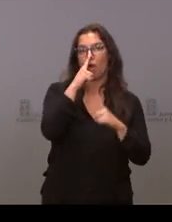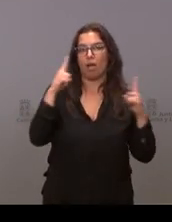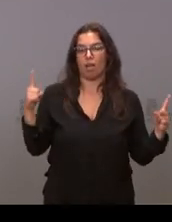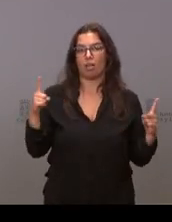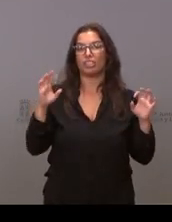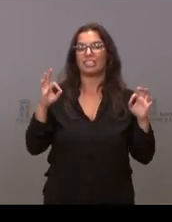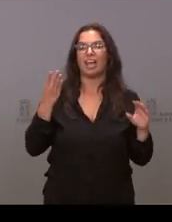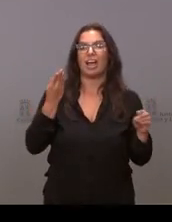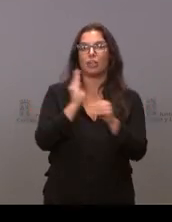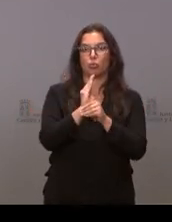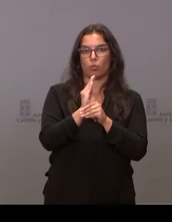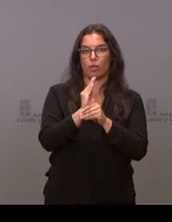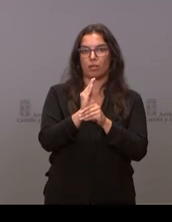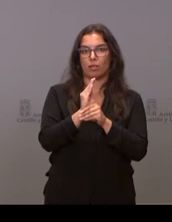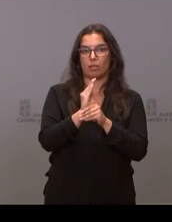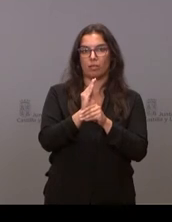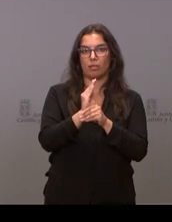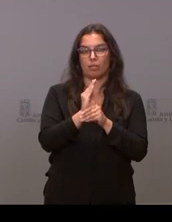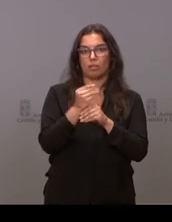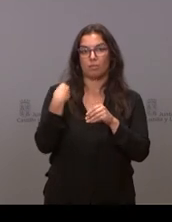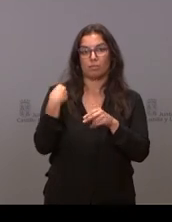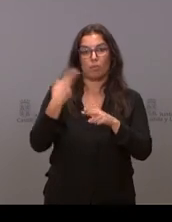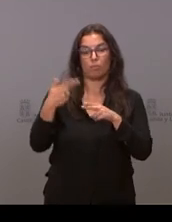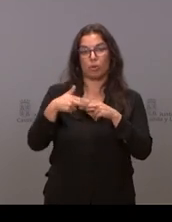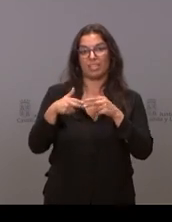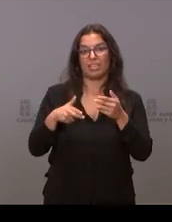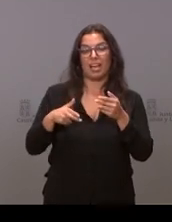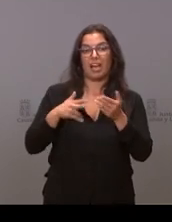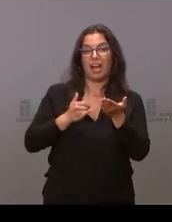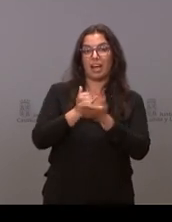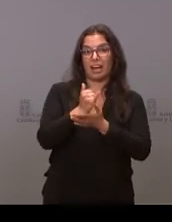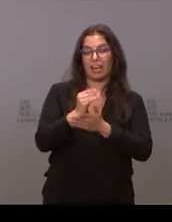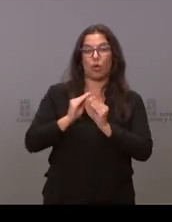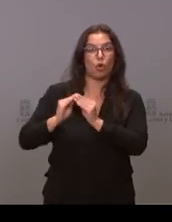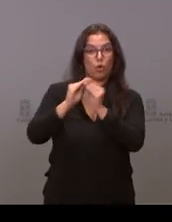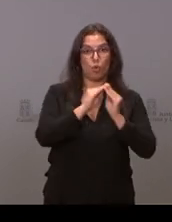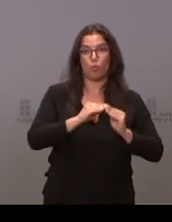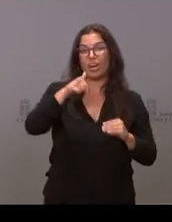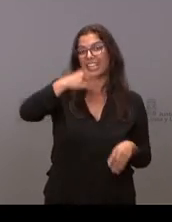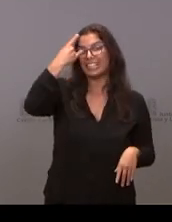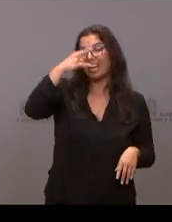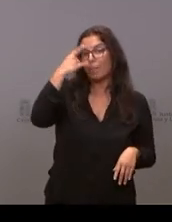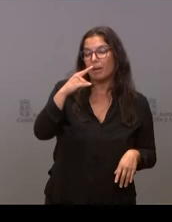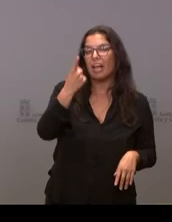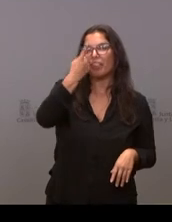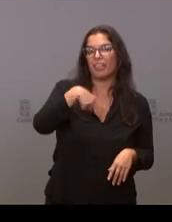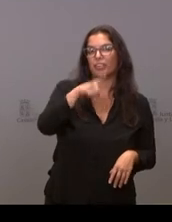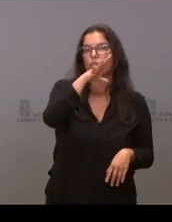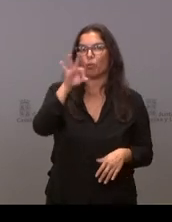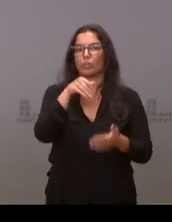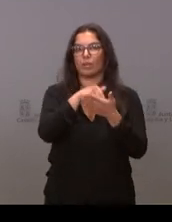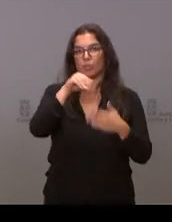en ayudas del primer pilar de la política agraria común. Solo en Salamanca, algo más de 150 millones de